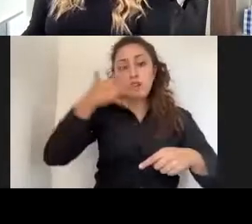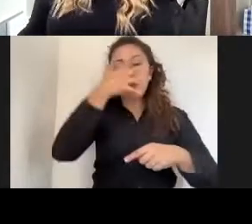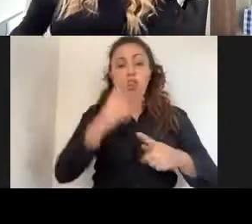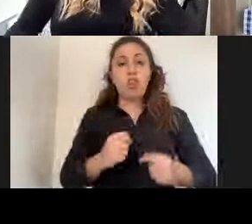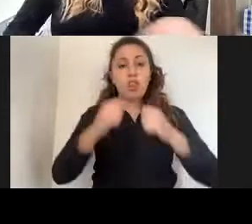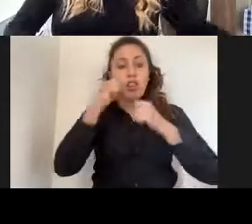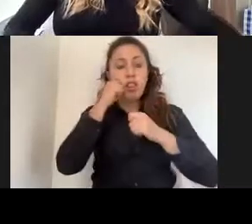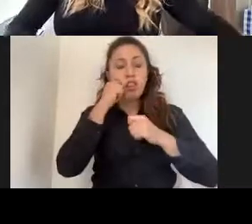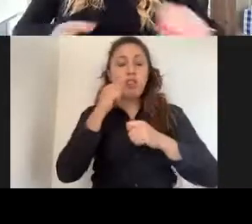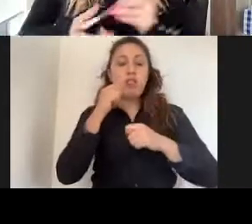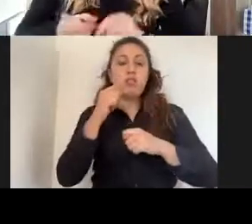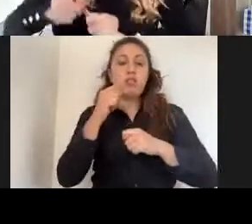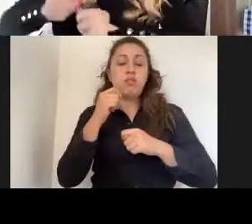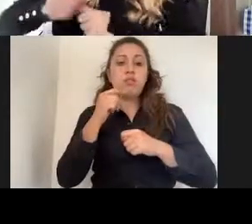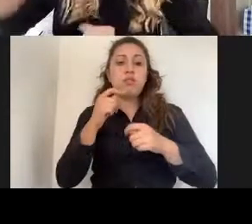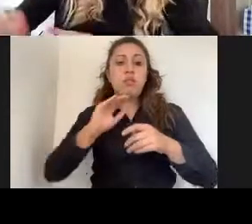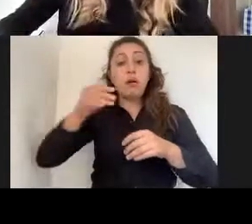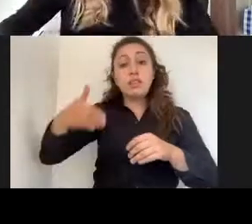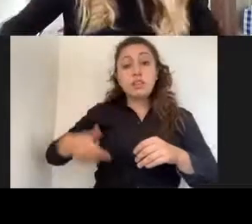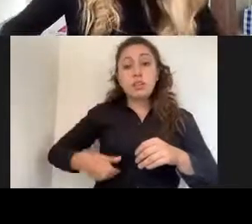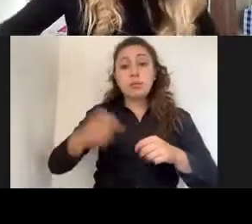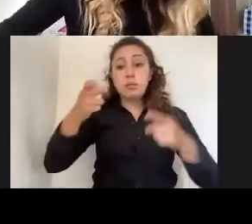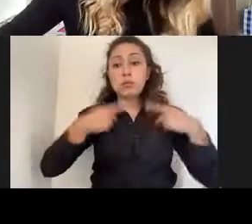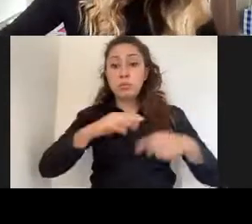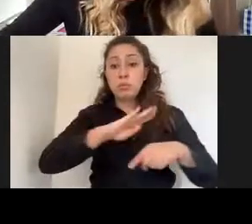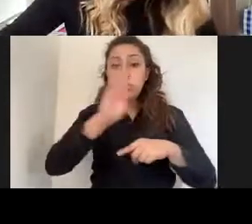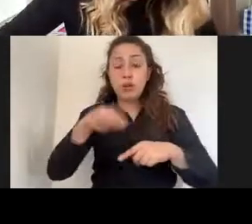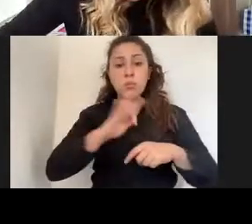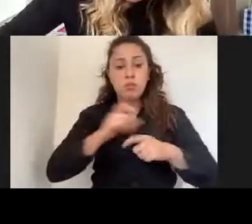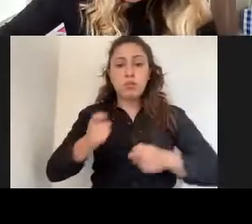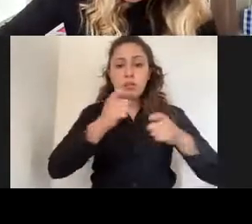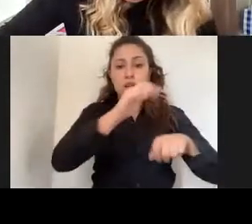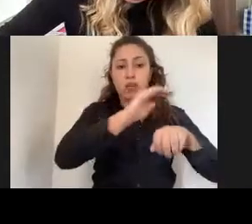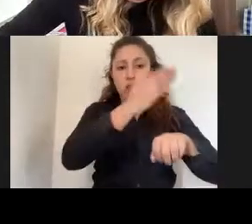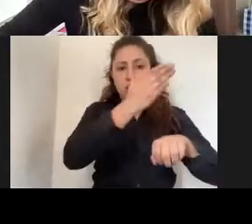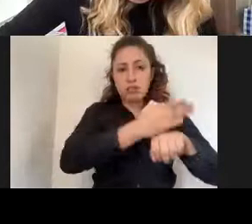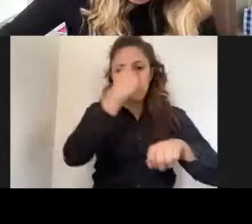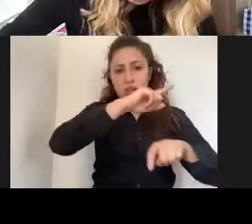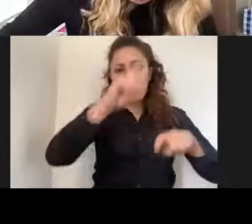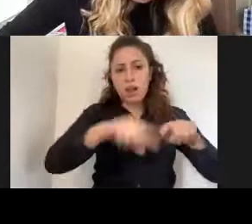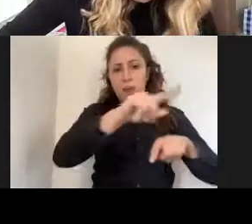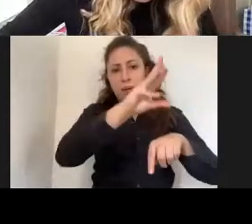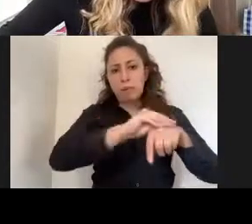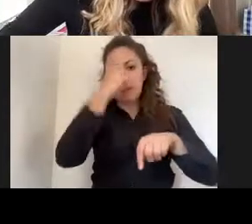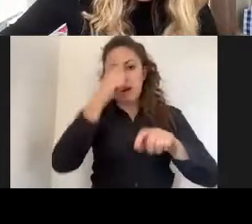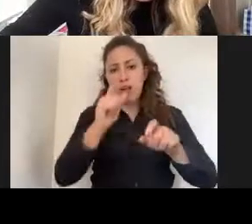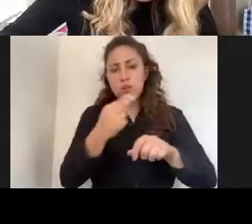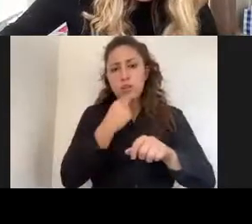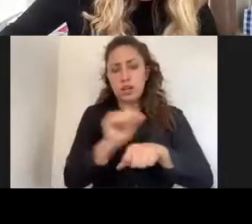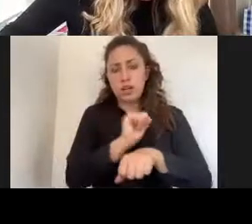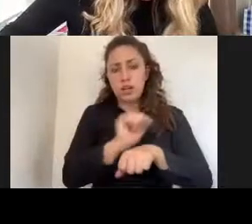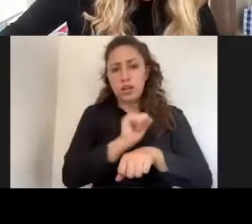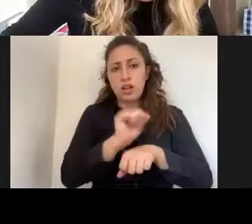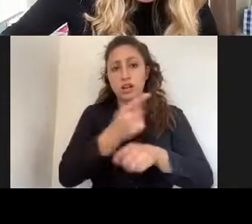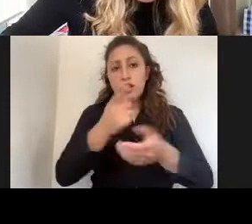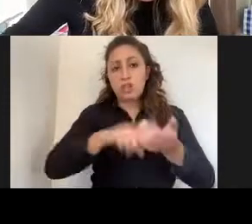la licencia, que hubiera una sanción más estricta. Pero aquí ya prácticamente está tomando esto, pero en el Código Penal,